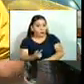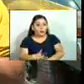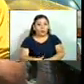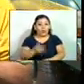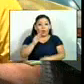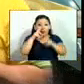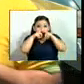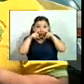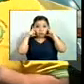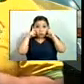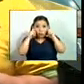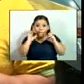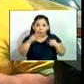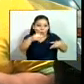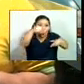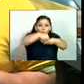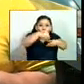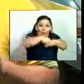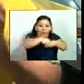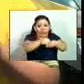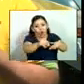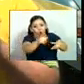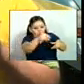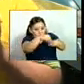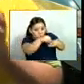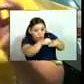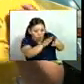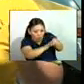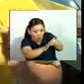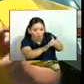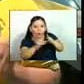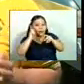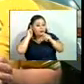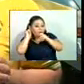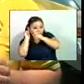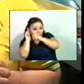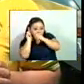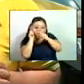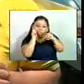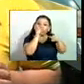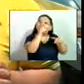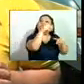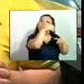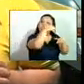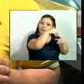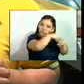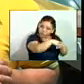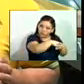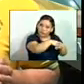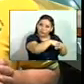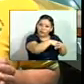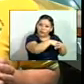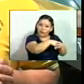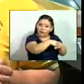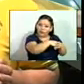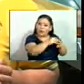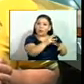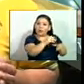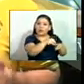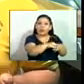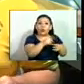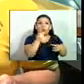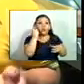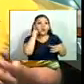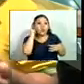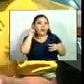comer, siempre anda en su bolsita estéril, se quite la mascarilla de forma adecuada, siempre por la parte